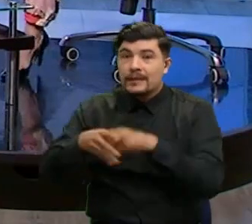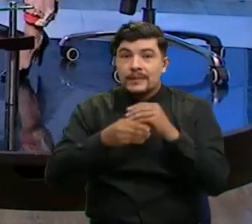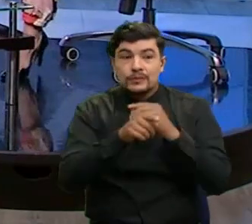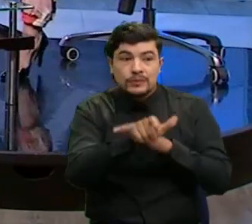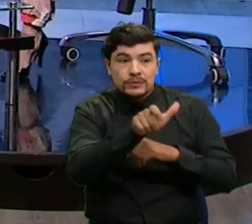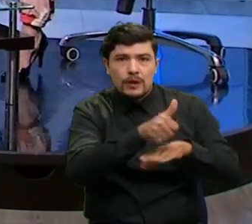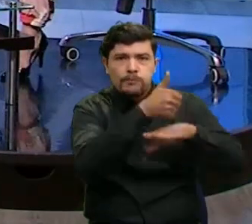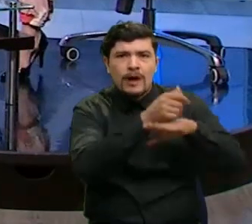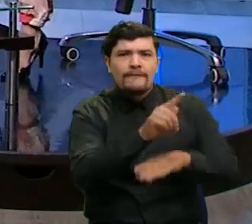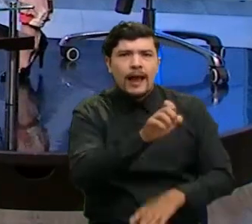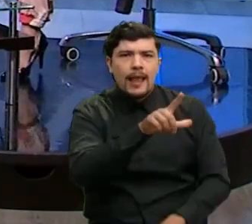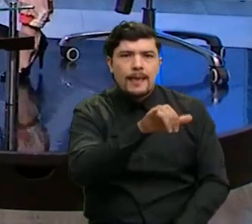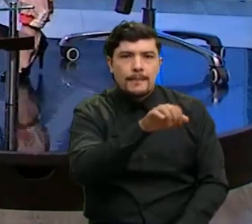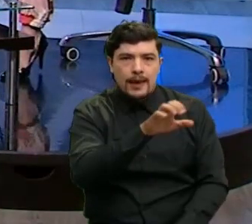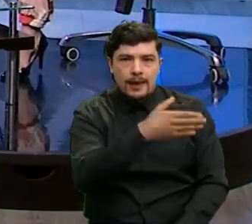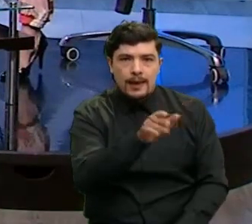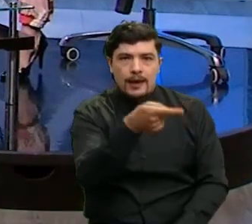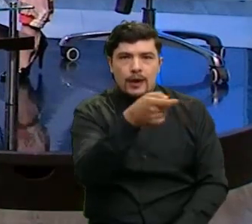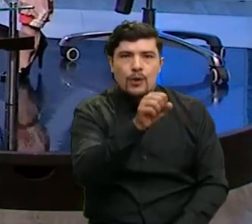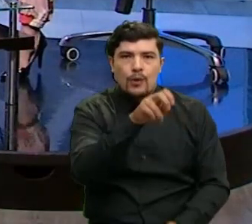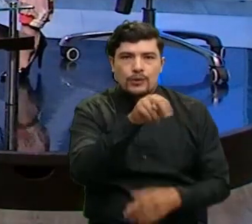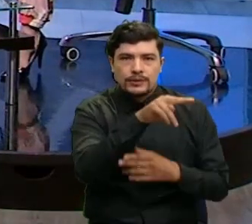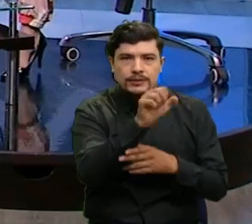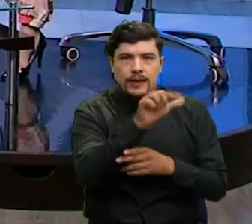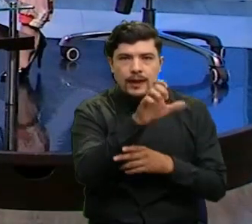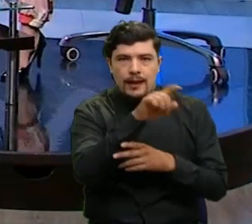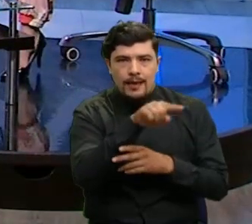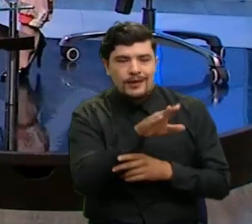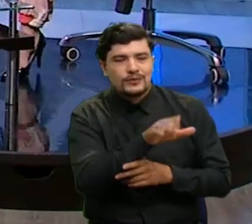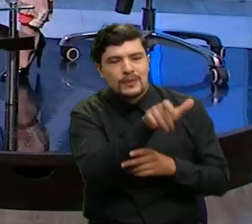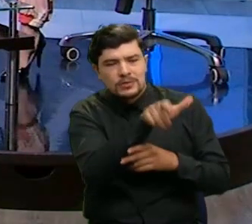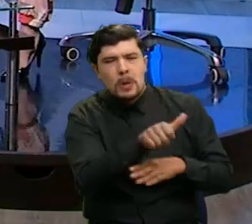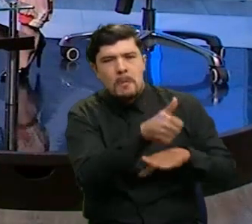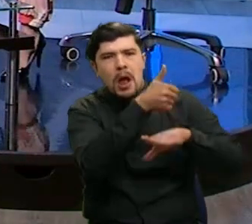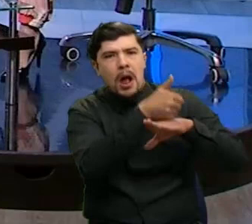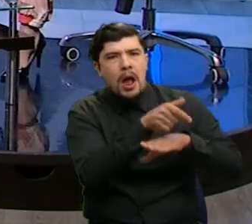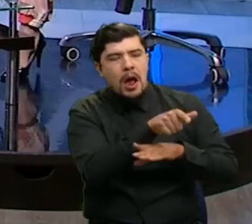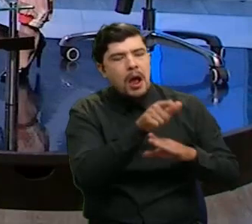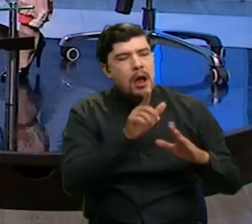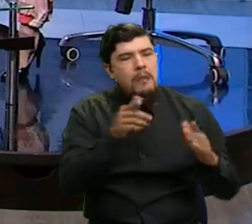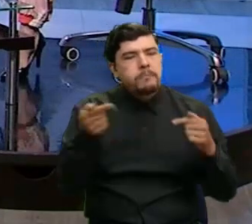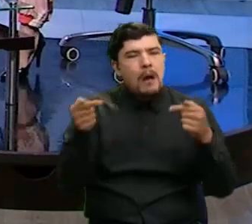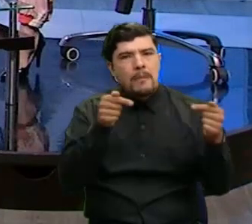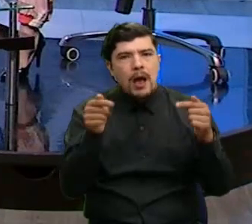es el gerente COVID de Santander. Doctores, bienvenidos a Oriente Noticias Editorial.